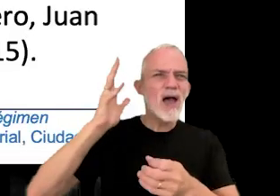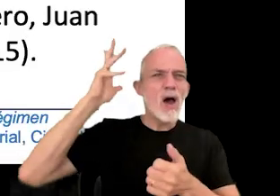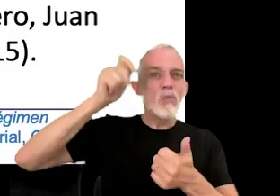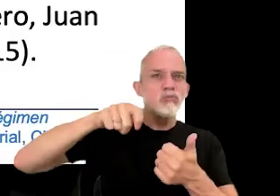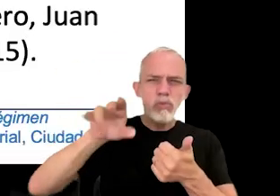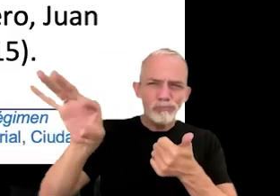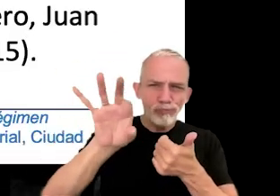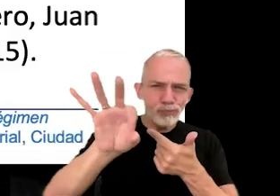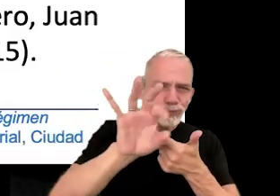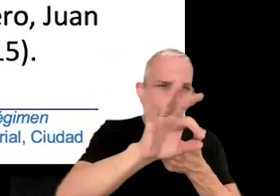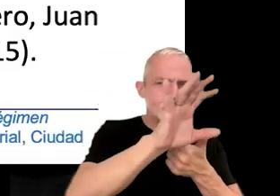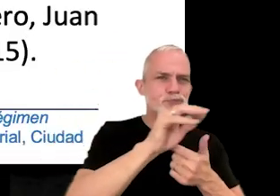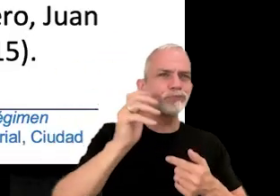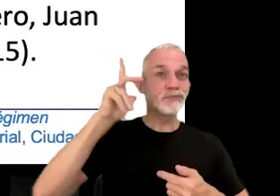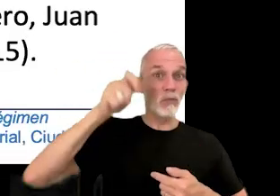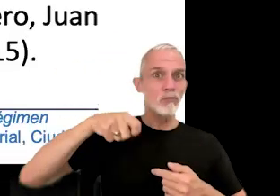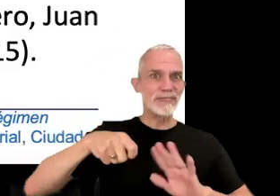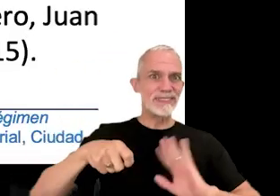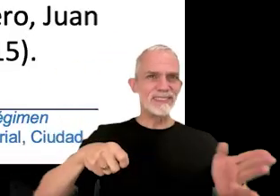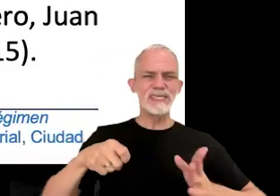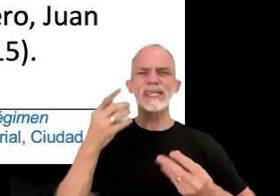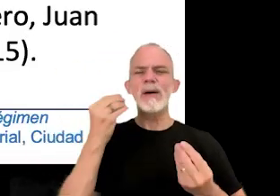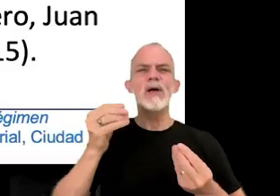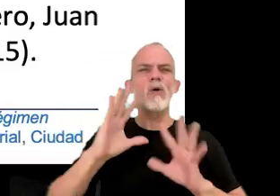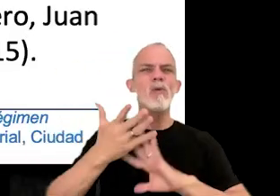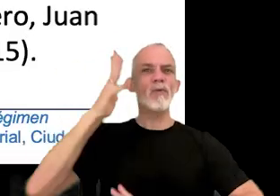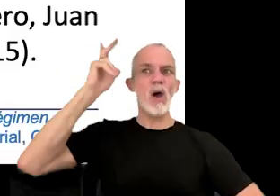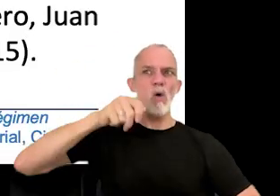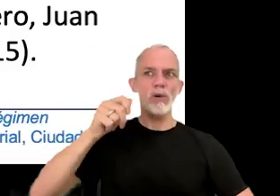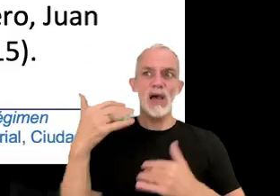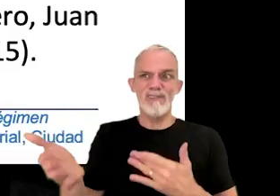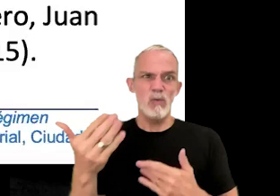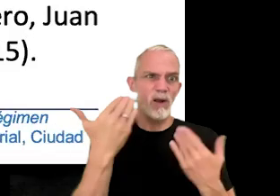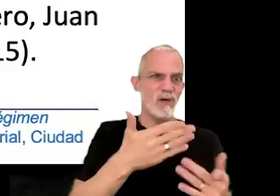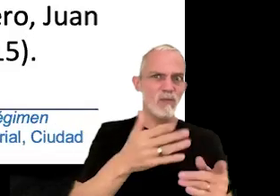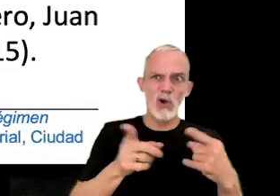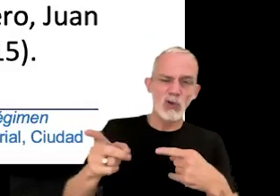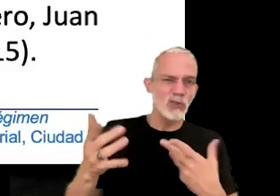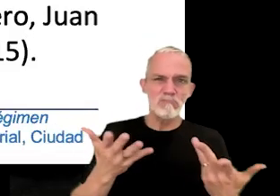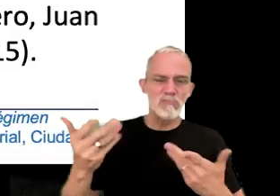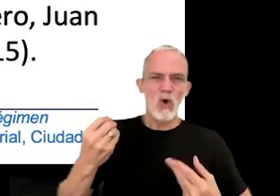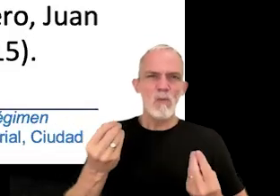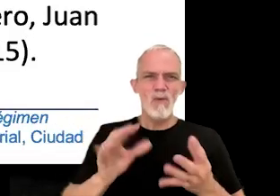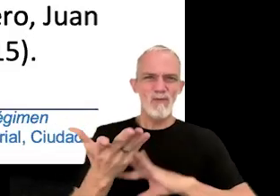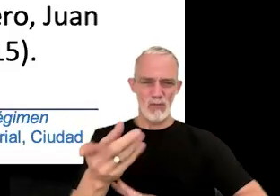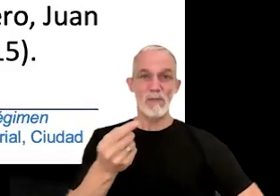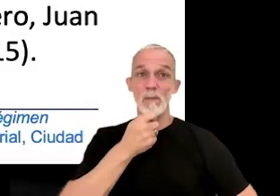relevantes para verificar las posturas de los tribunales de nuestro país. Y, por